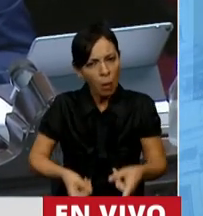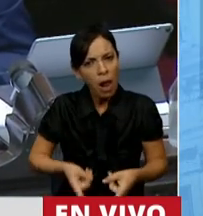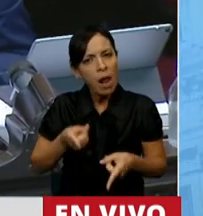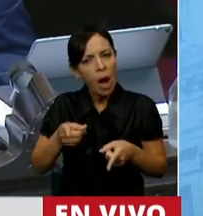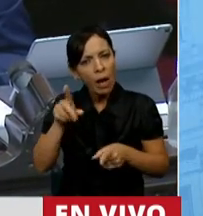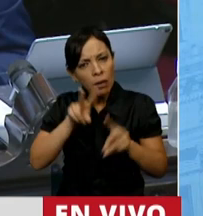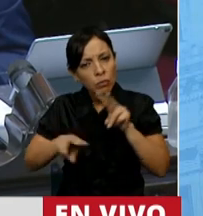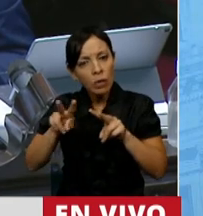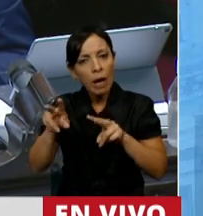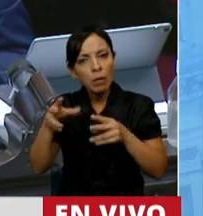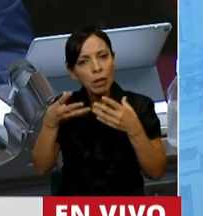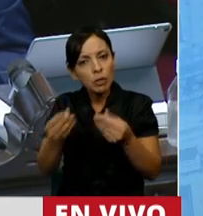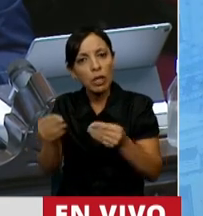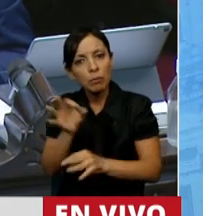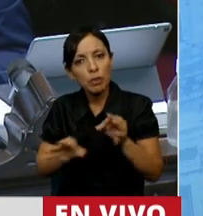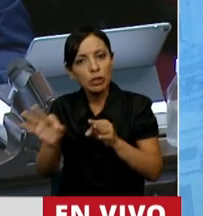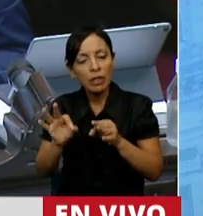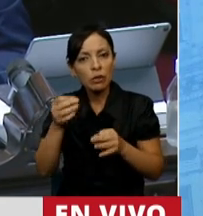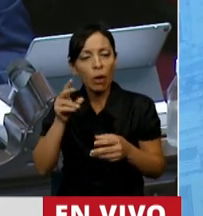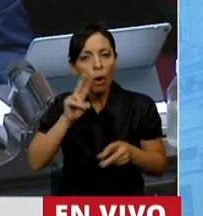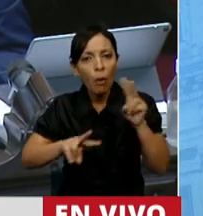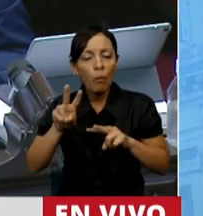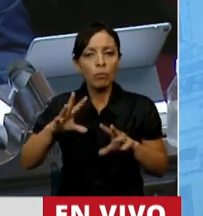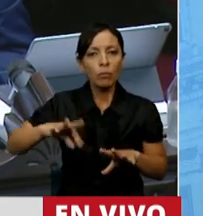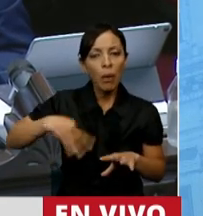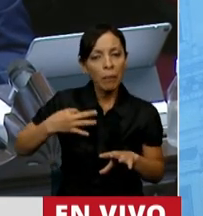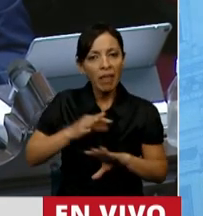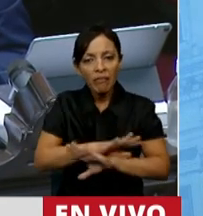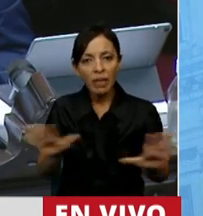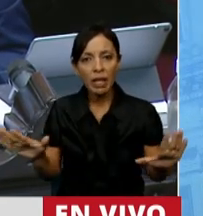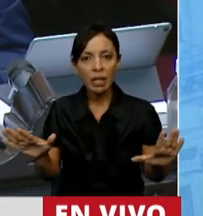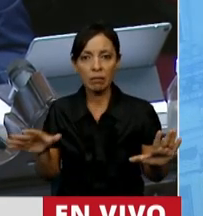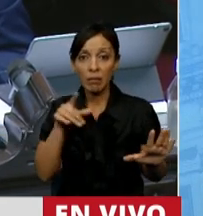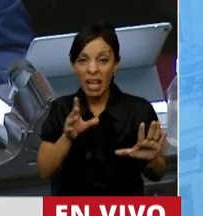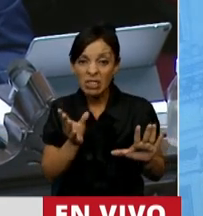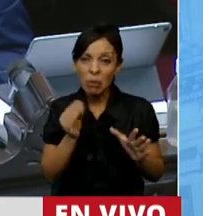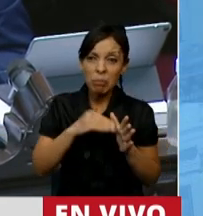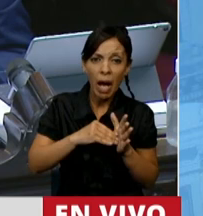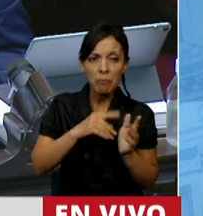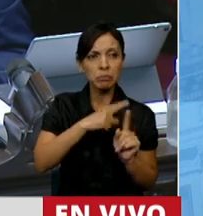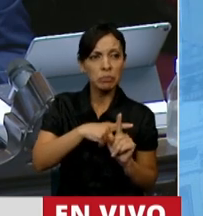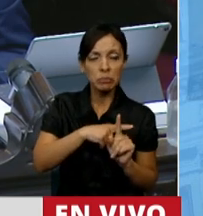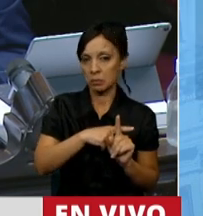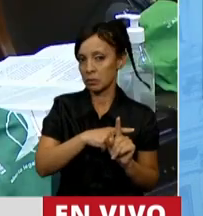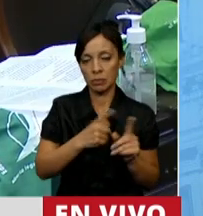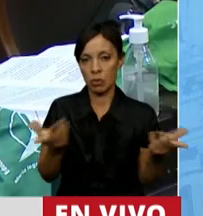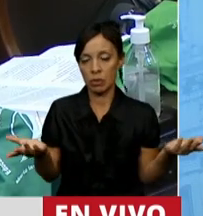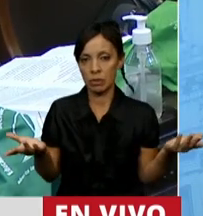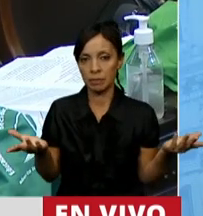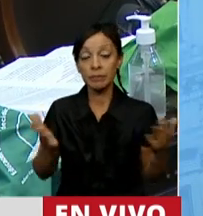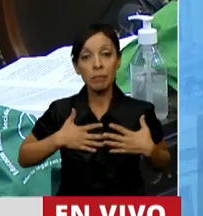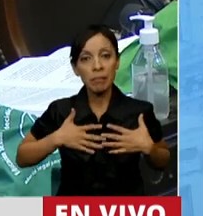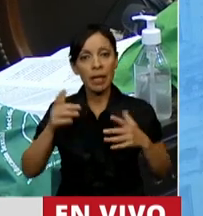las vidas antes de nacer. En mi entender, no suma ni sumará nunca a esta causa. Señor presidente, por